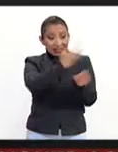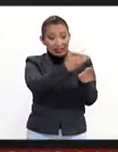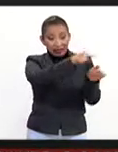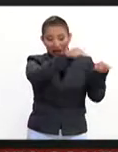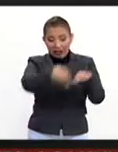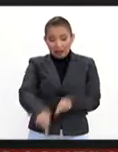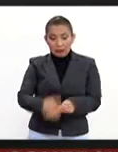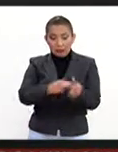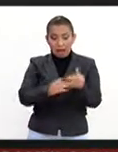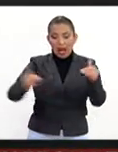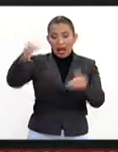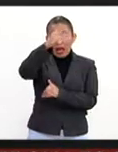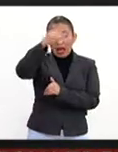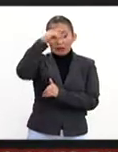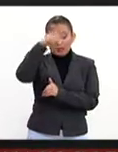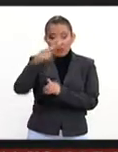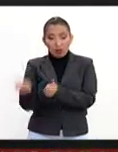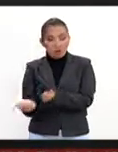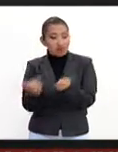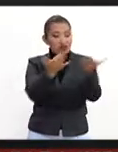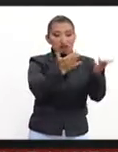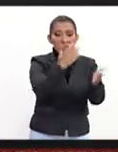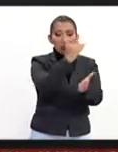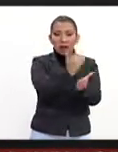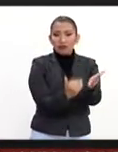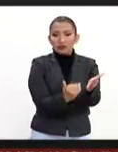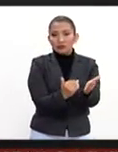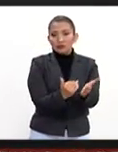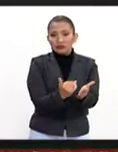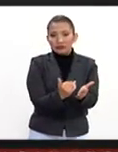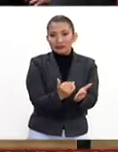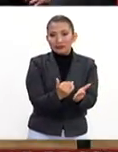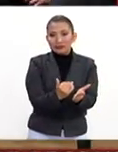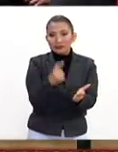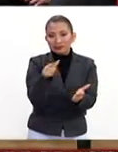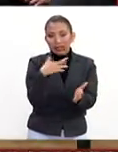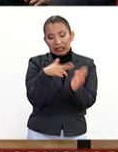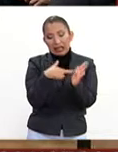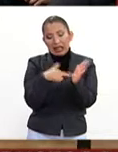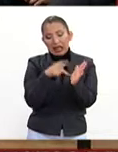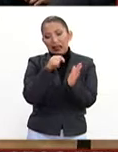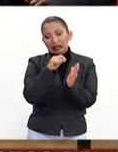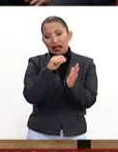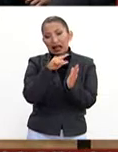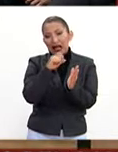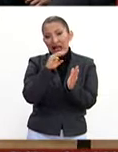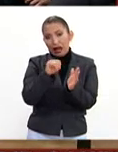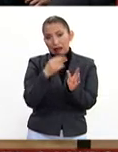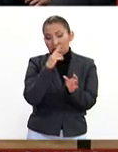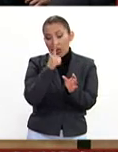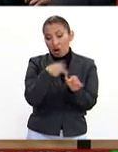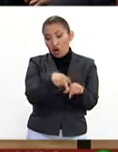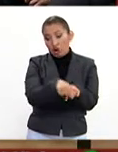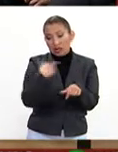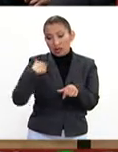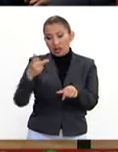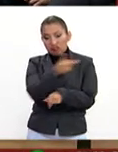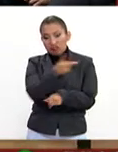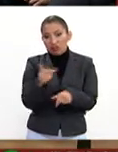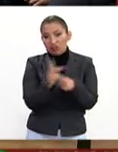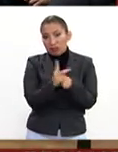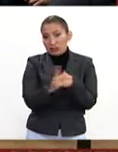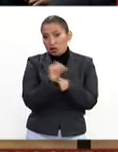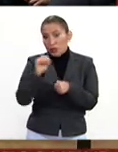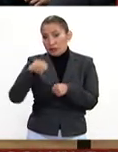acá serían mayores de los que México pagaría hacia allá. Obviamente las reglas del Telecamp son mejores que las multilaterales del